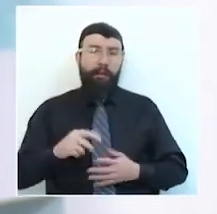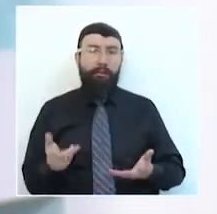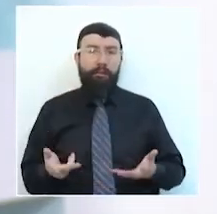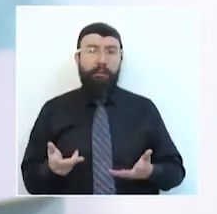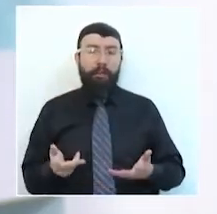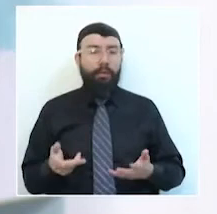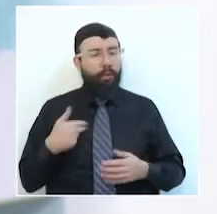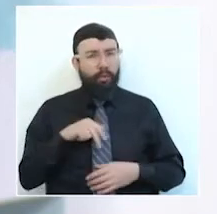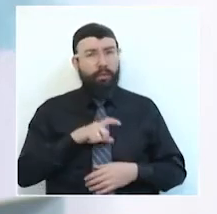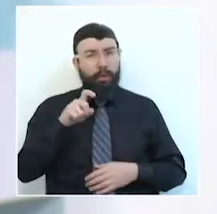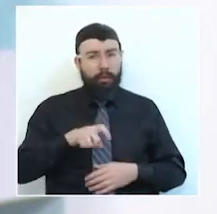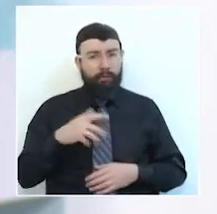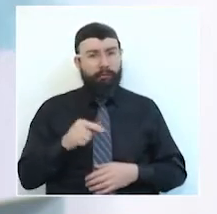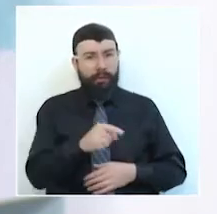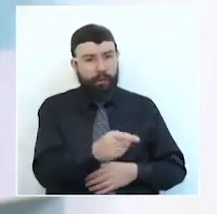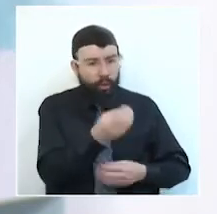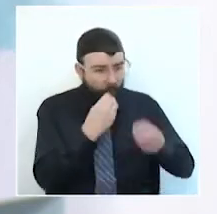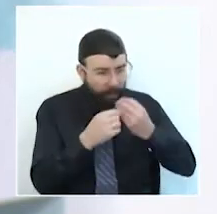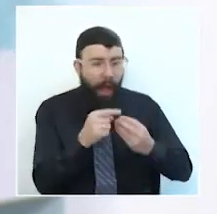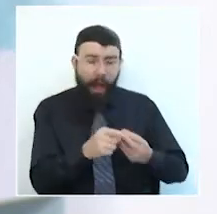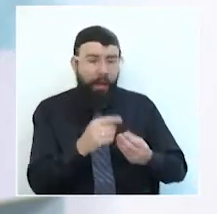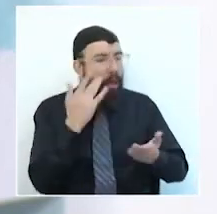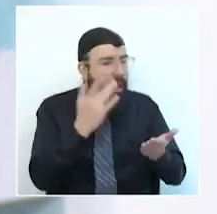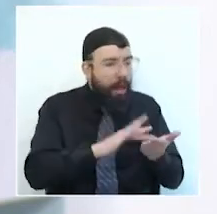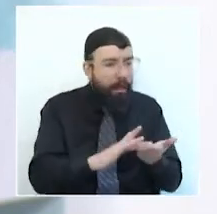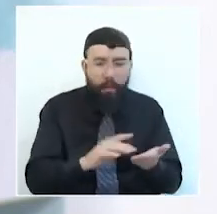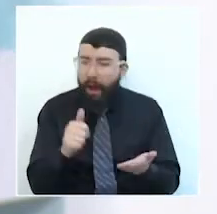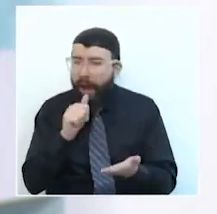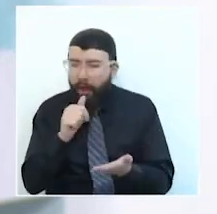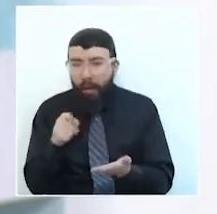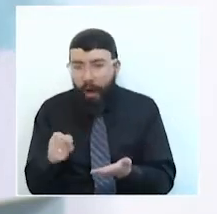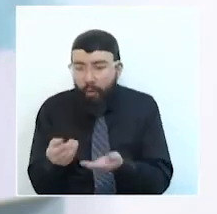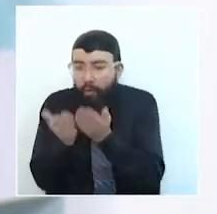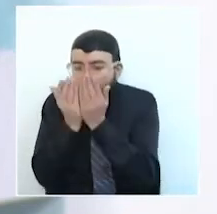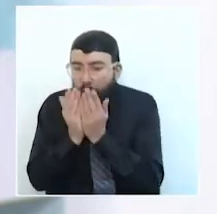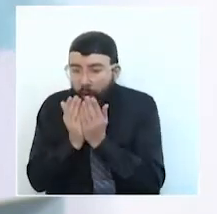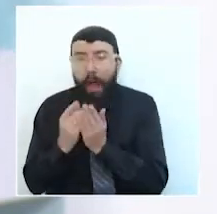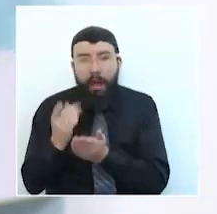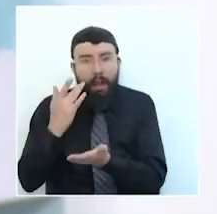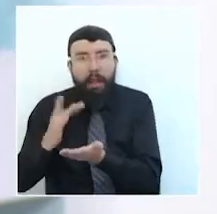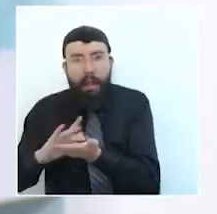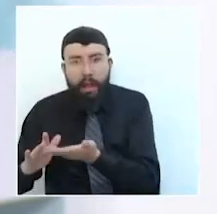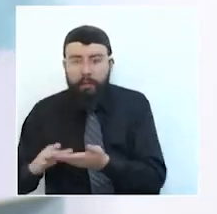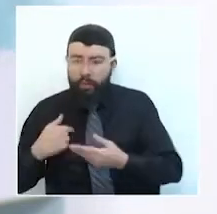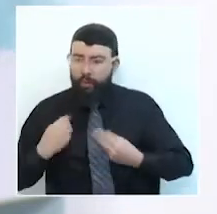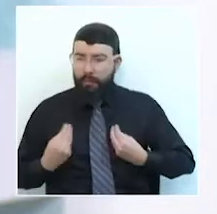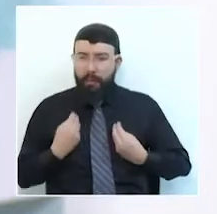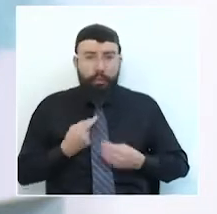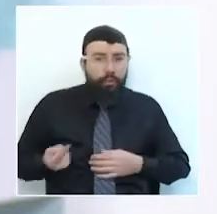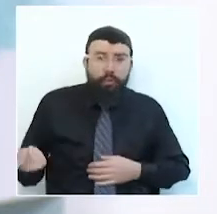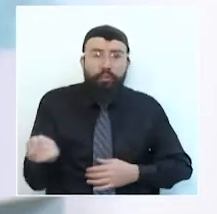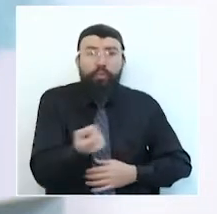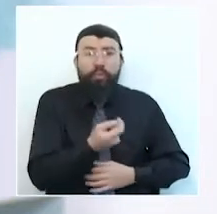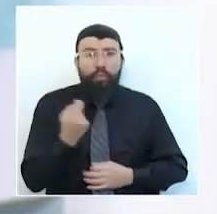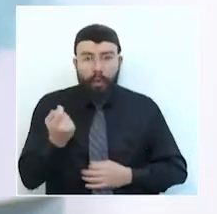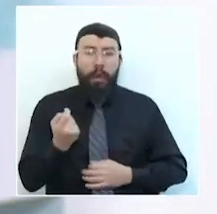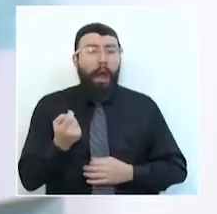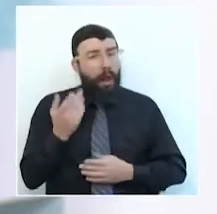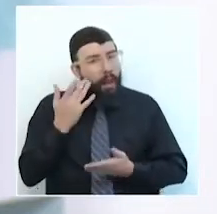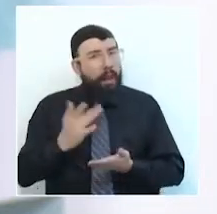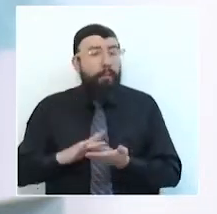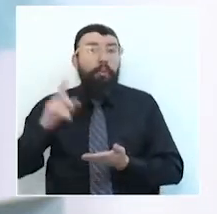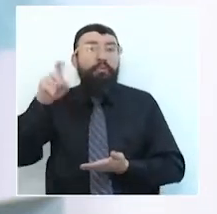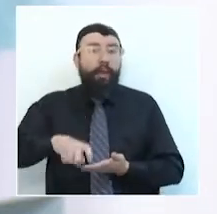tomarnos mucho más en serio pues el agua que bebemos o lo que bebemos lo que comemos y sobre todo la vida que